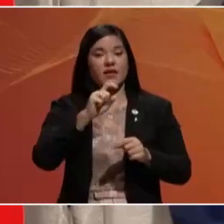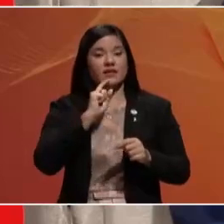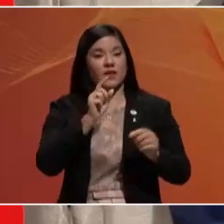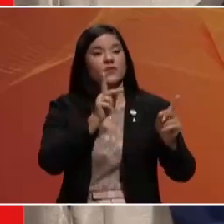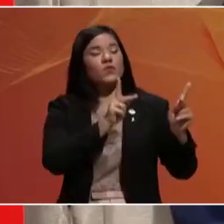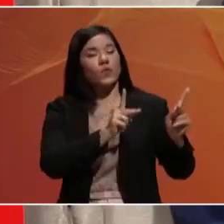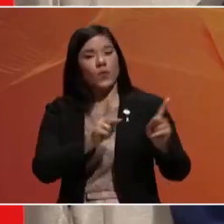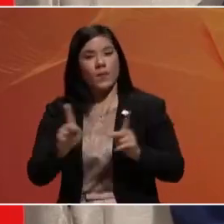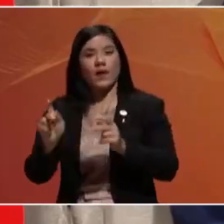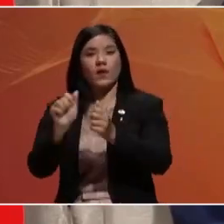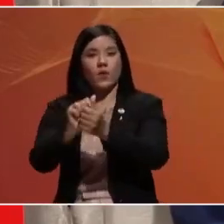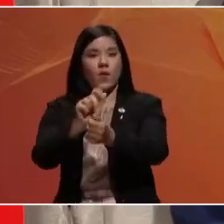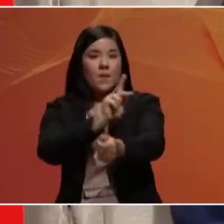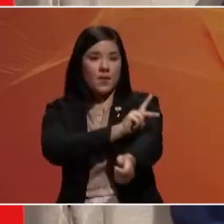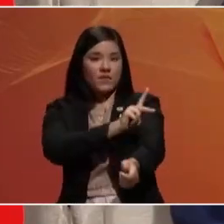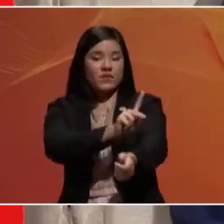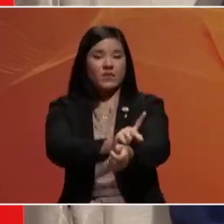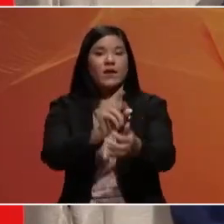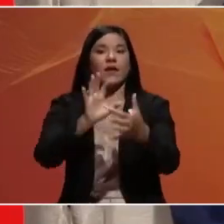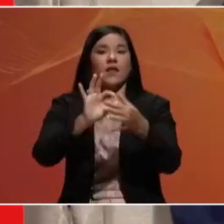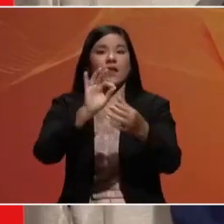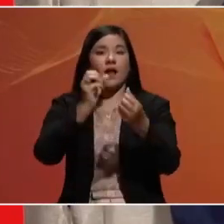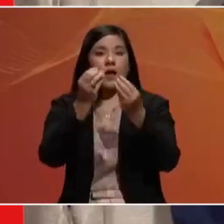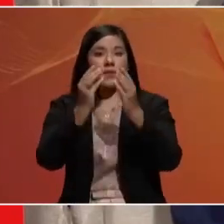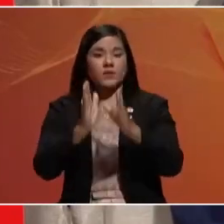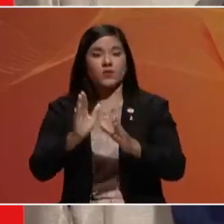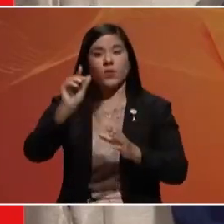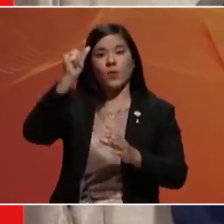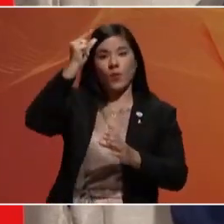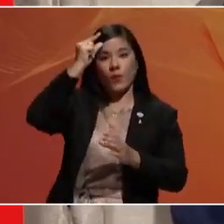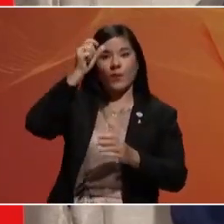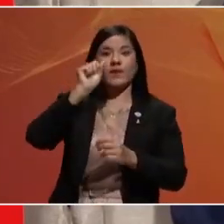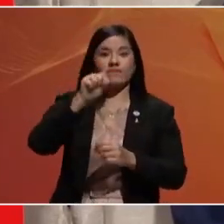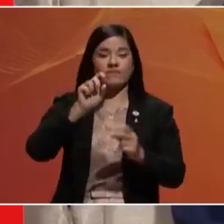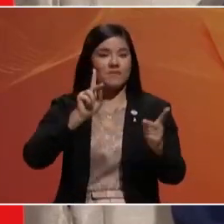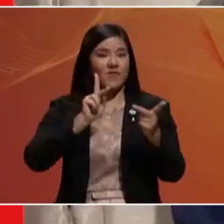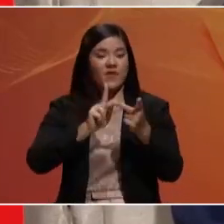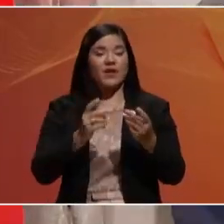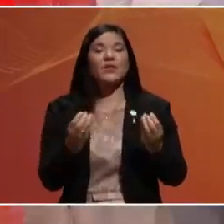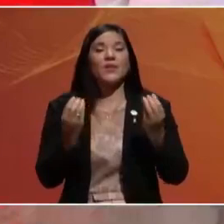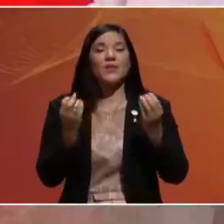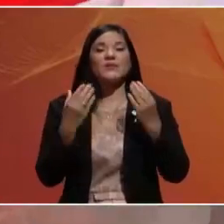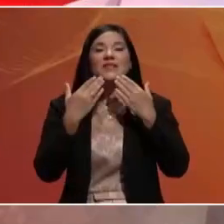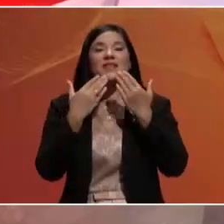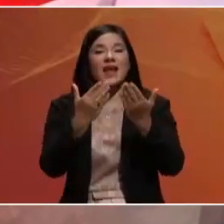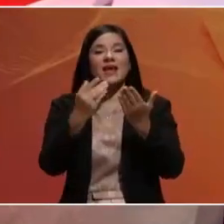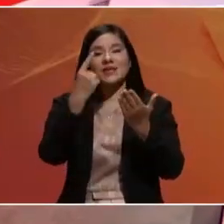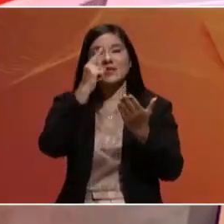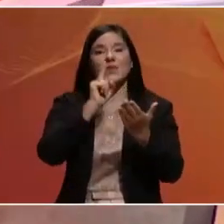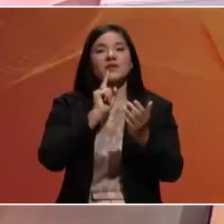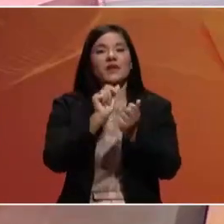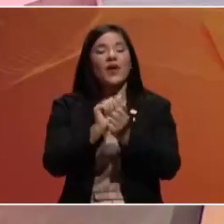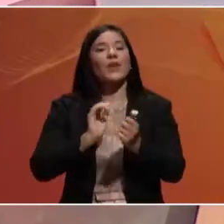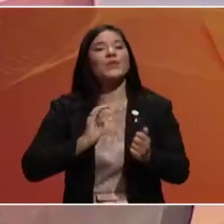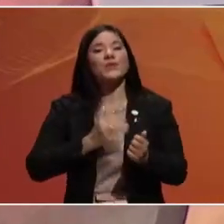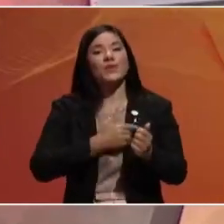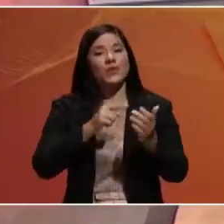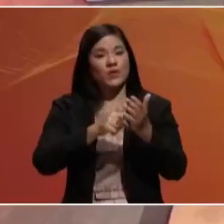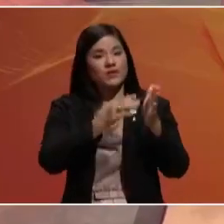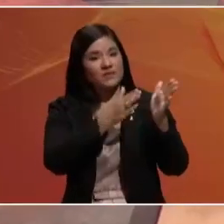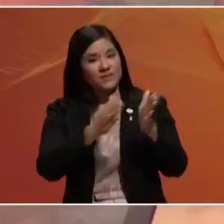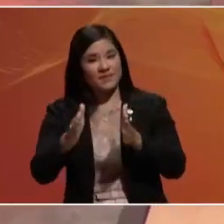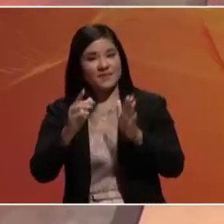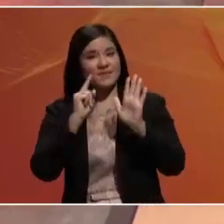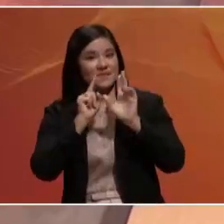la profesionalización de la administración pública. Perfecto. Bueno, pues muchísimas gracias por estar con nosotros en esta parte de la